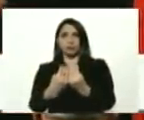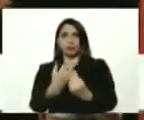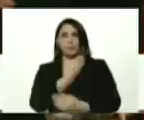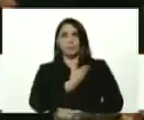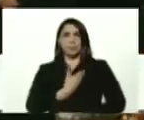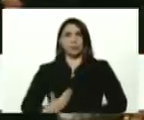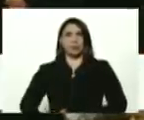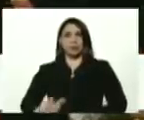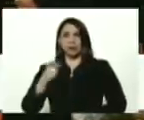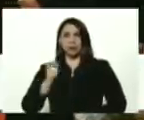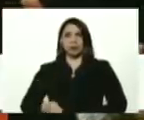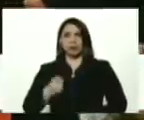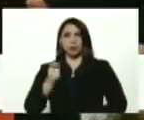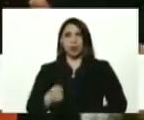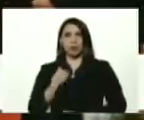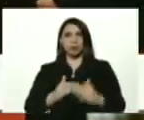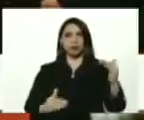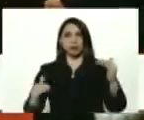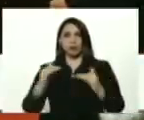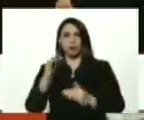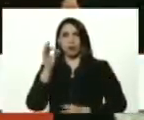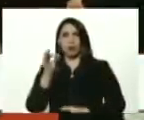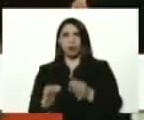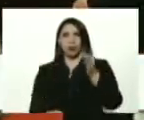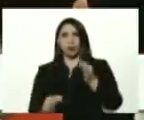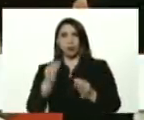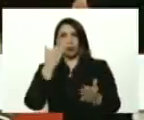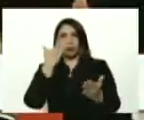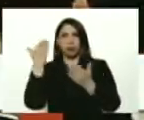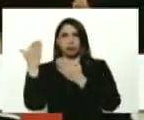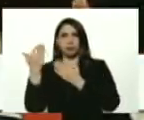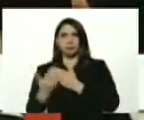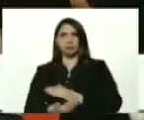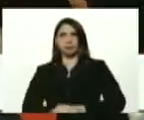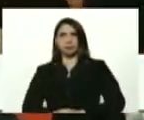del Tribunal Supremo de Justicia.